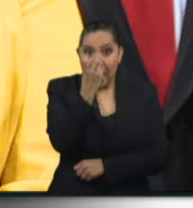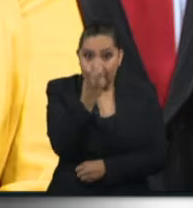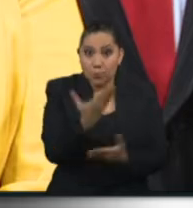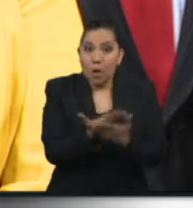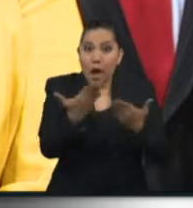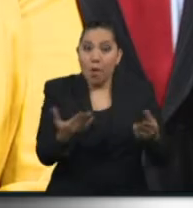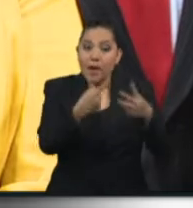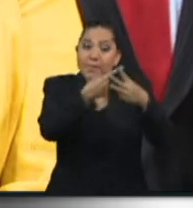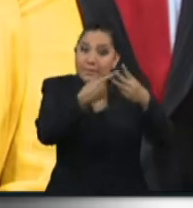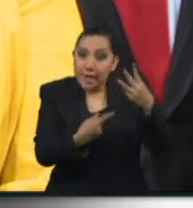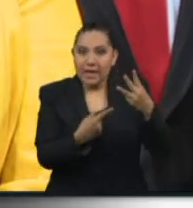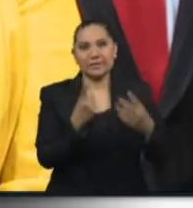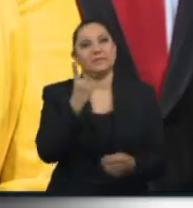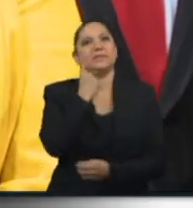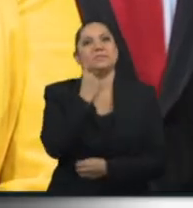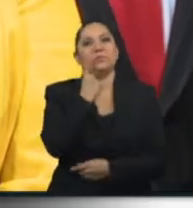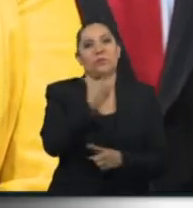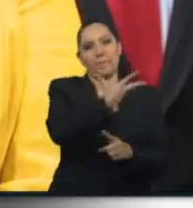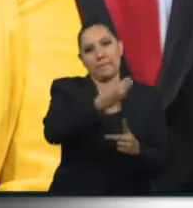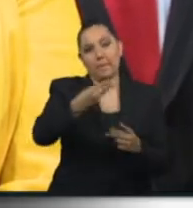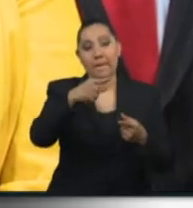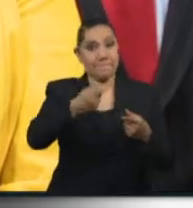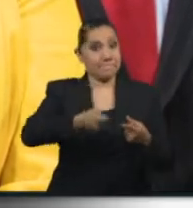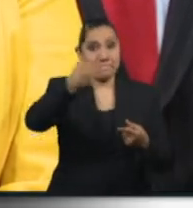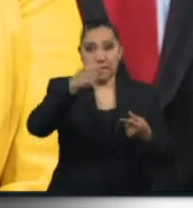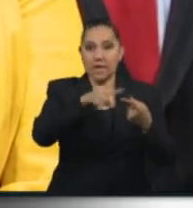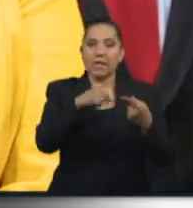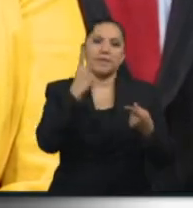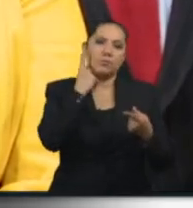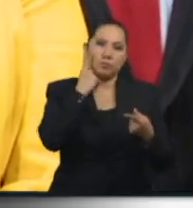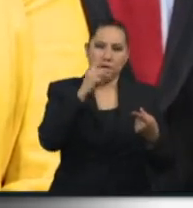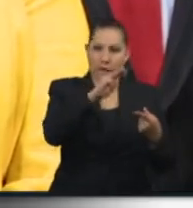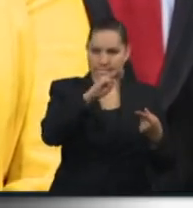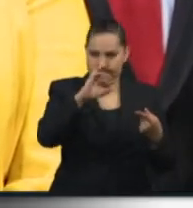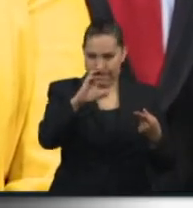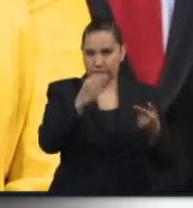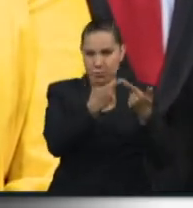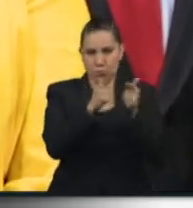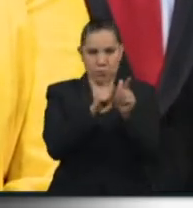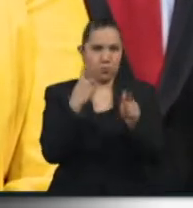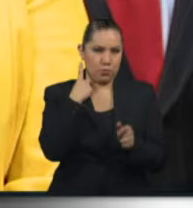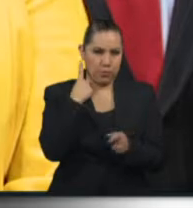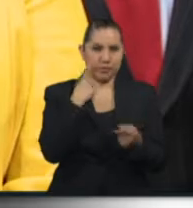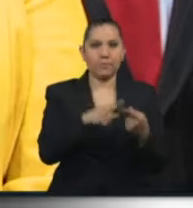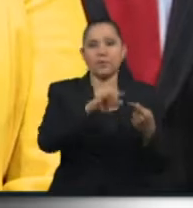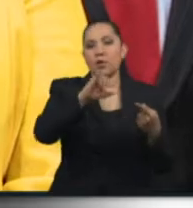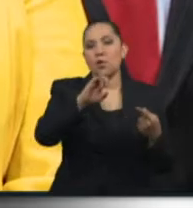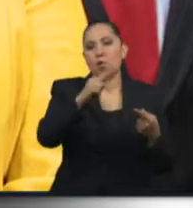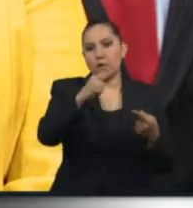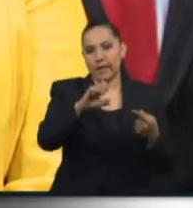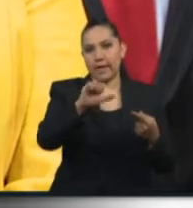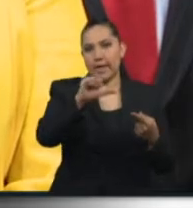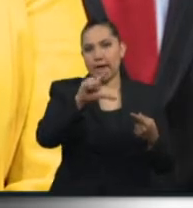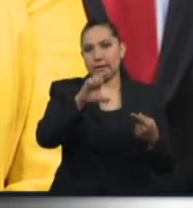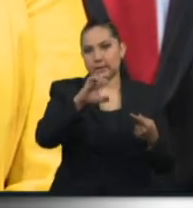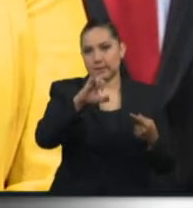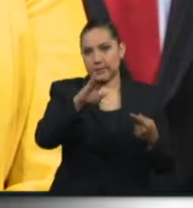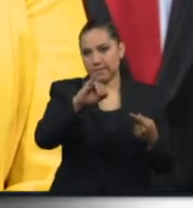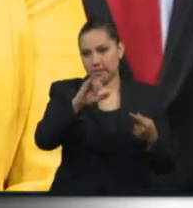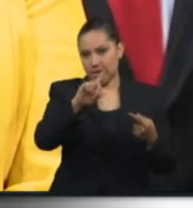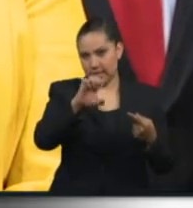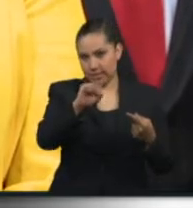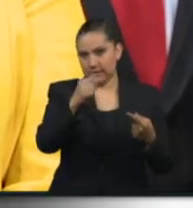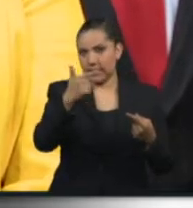con el padecimiento. El primero, recordemos, fue del diputado de Movimiento Ciudadano Jorge Alcibíades García, y el segundo, el